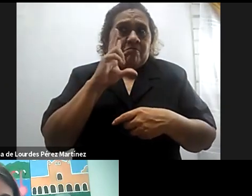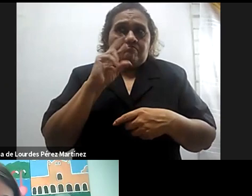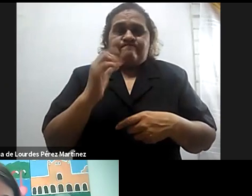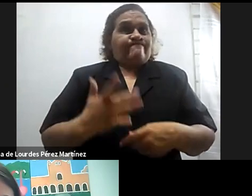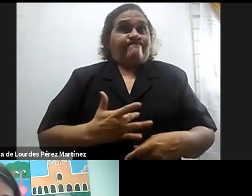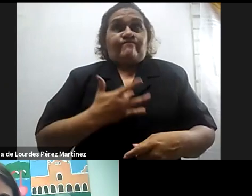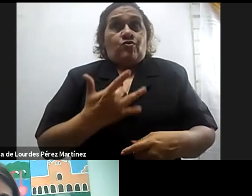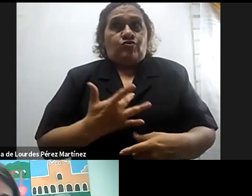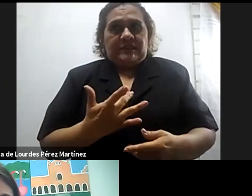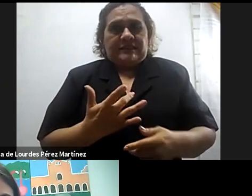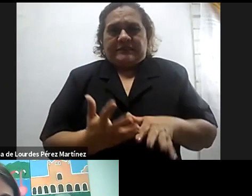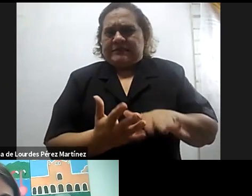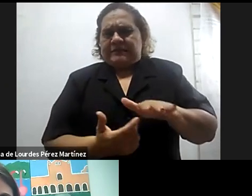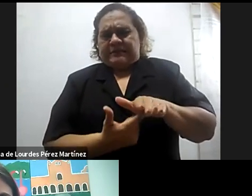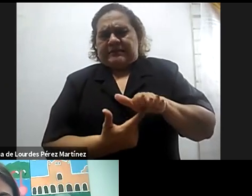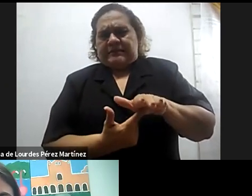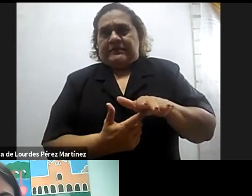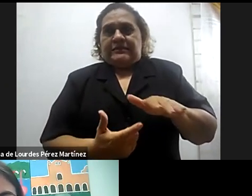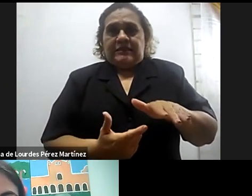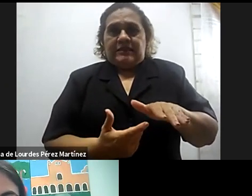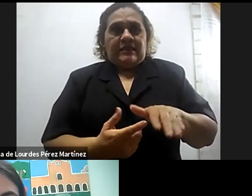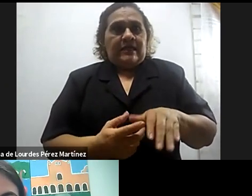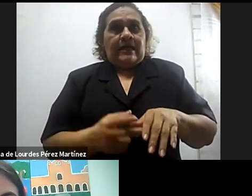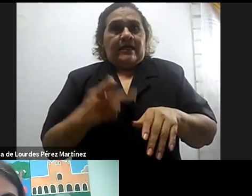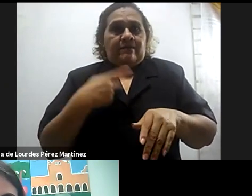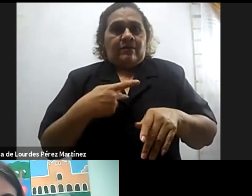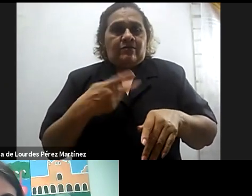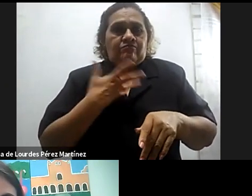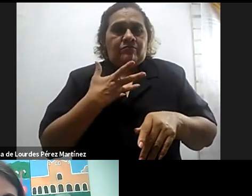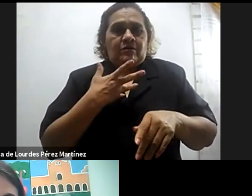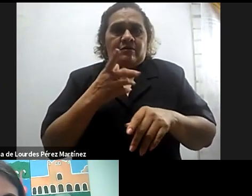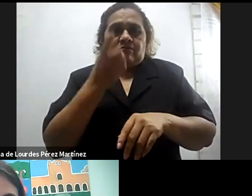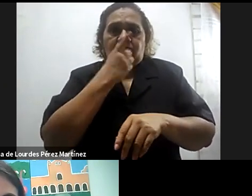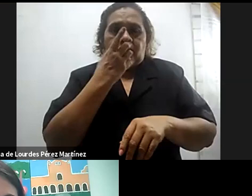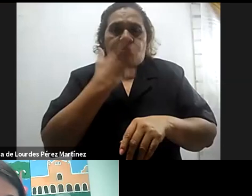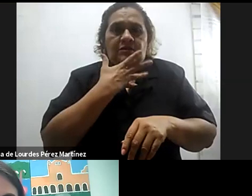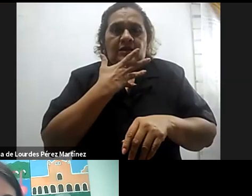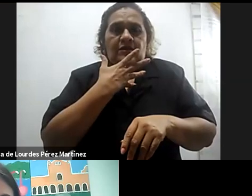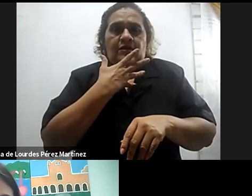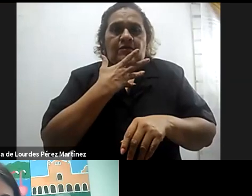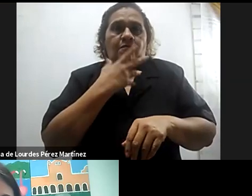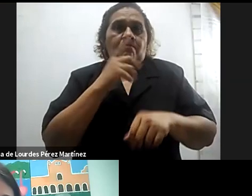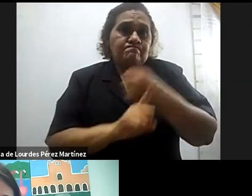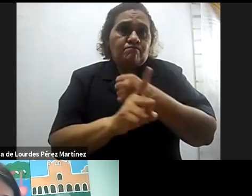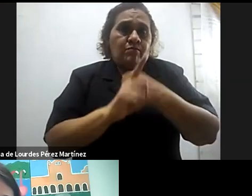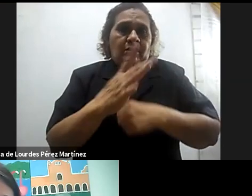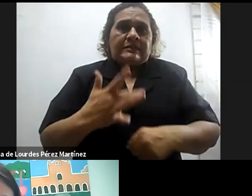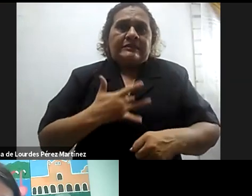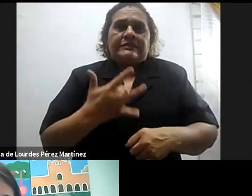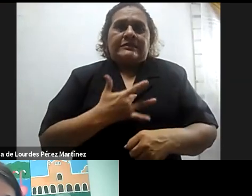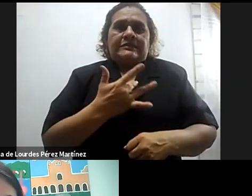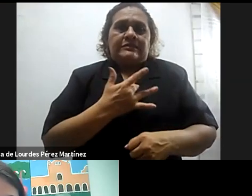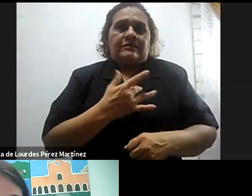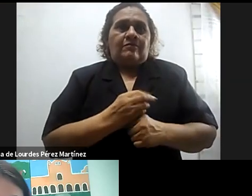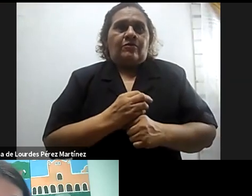La diabetes, que esto es lo más importante, la persona que vive con diabetes tiene un problema de sensibilidad. O sea, para lo que a lo